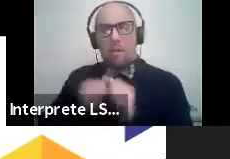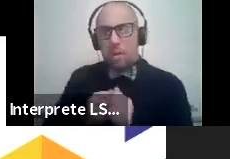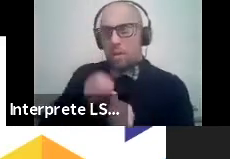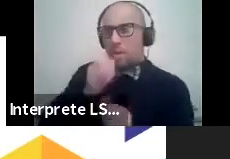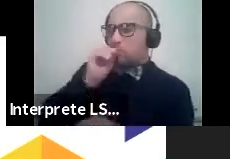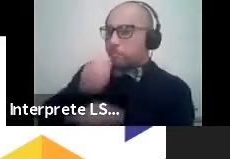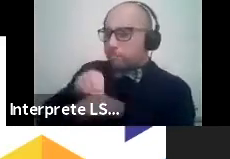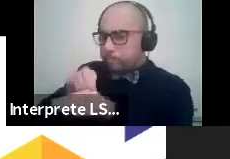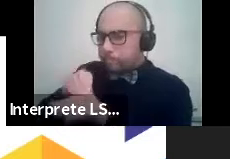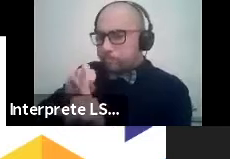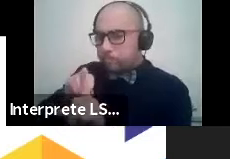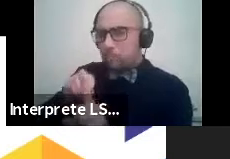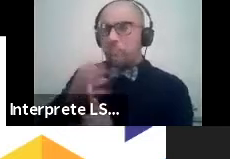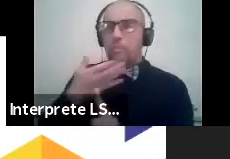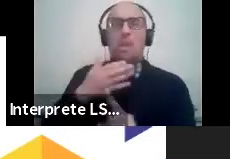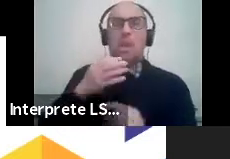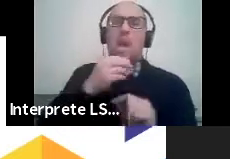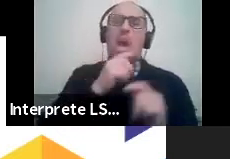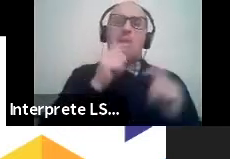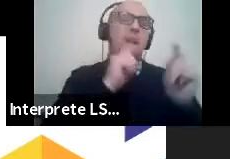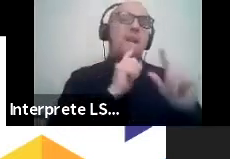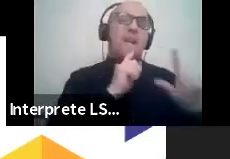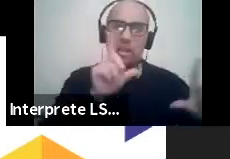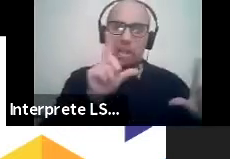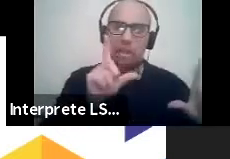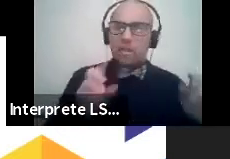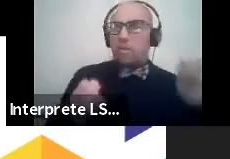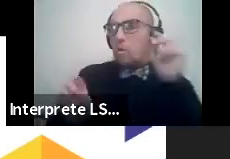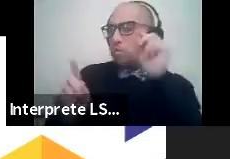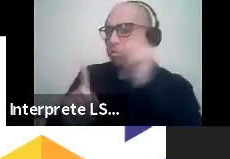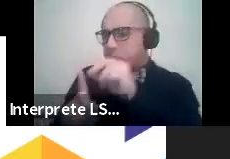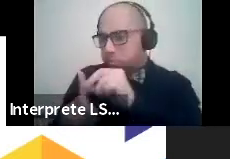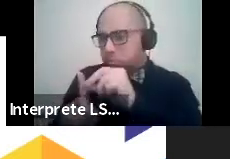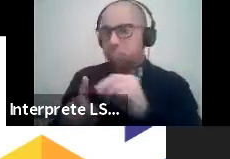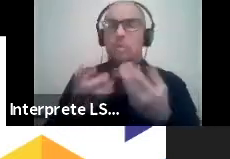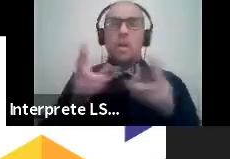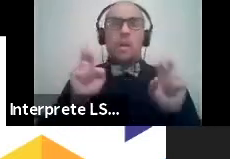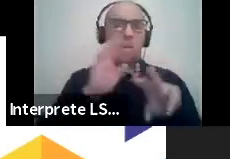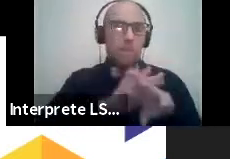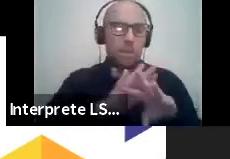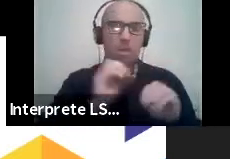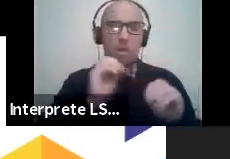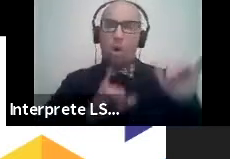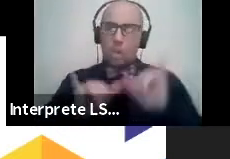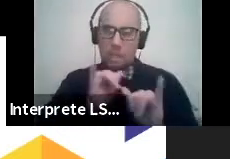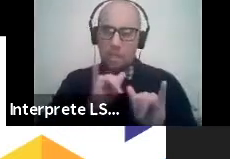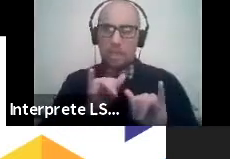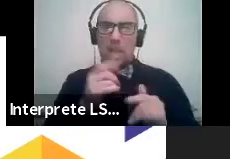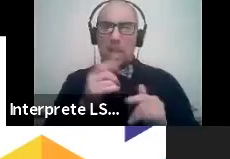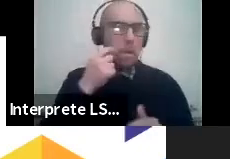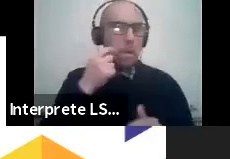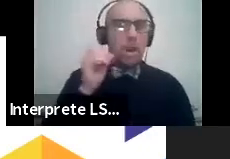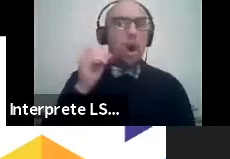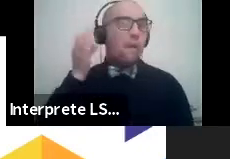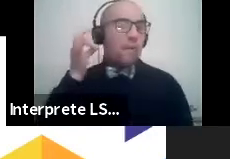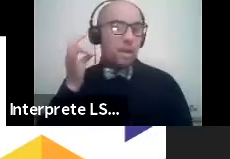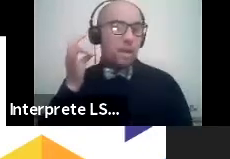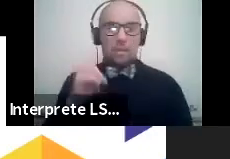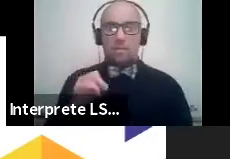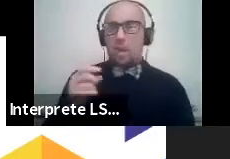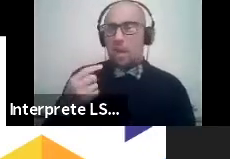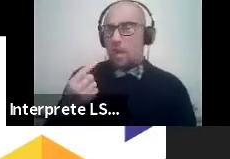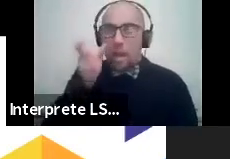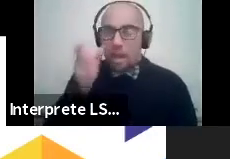familia, los avisos de la televisión acerca de si es que las matemáticas o la ciencia es un área más masculina o es más femenina,